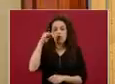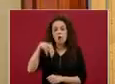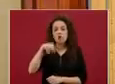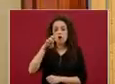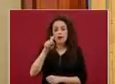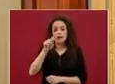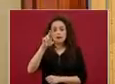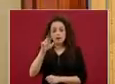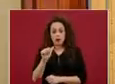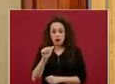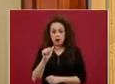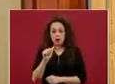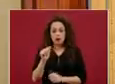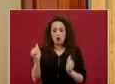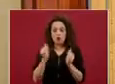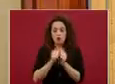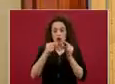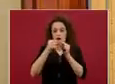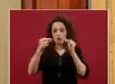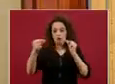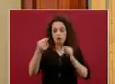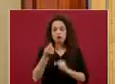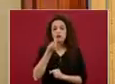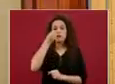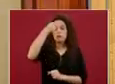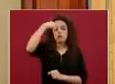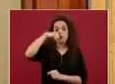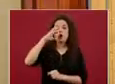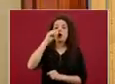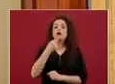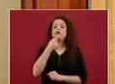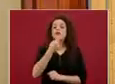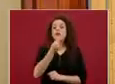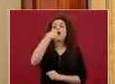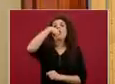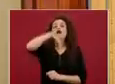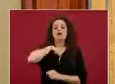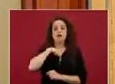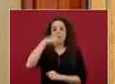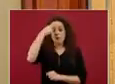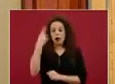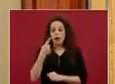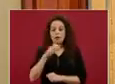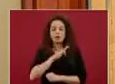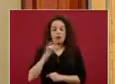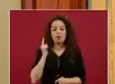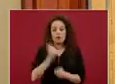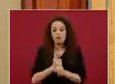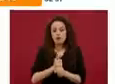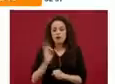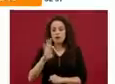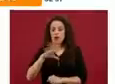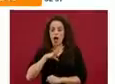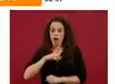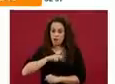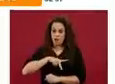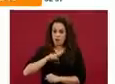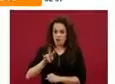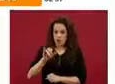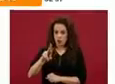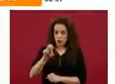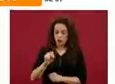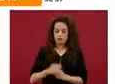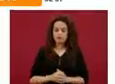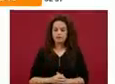muestra, ya sea a través de un hisopo nasofaringio o faringio, para poder identificar la presencia del virus. En